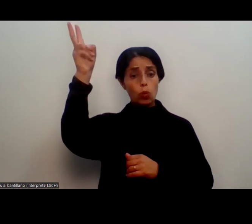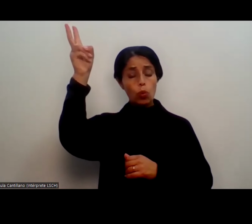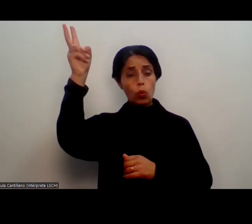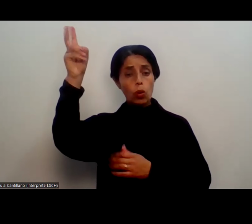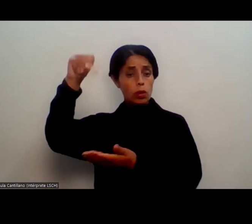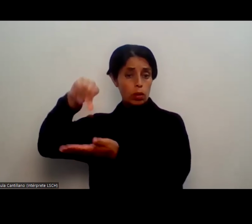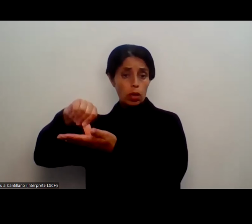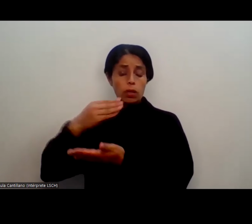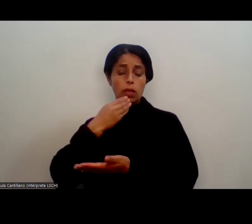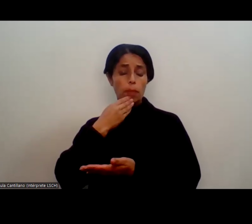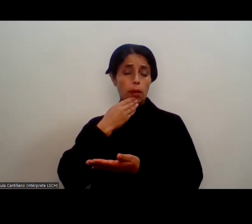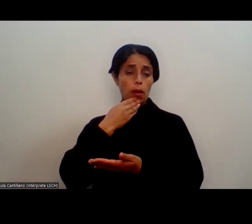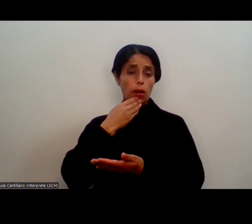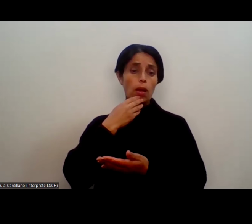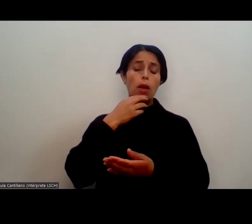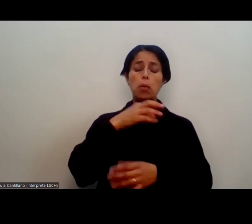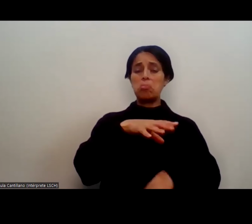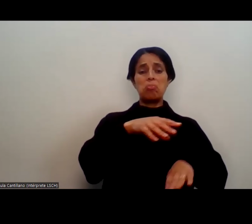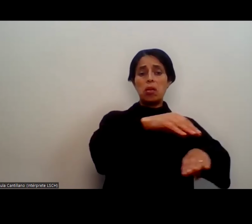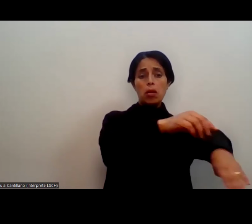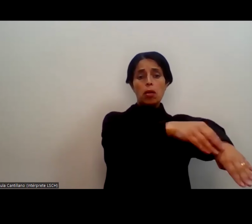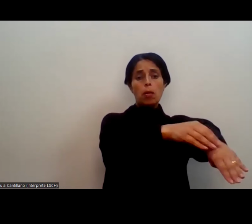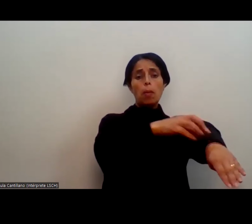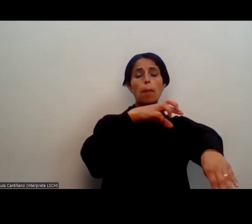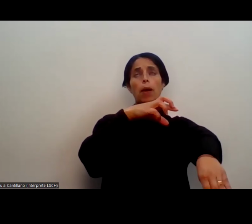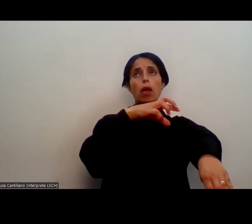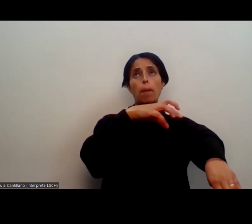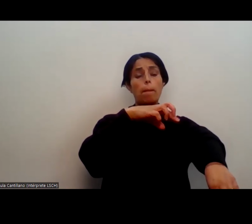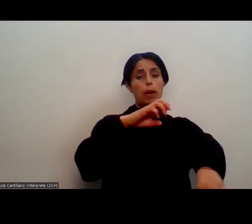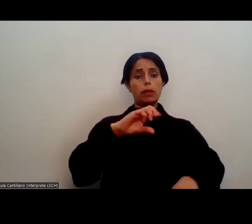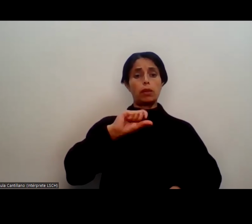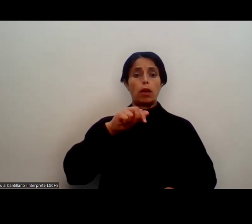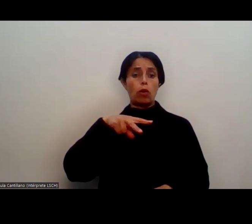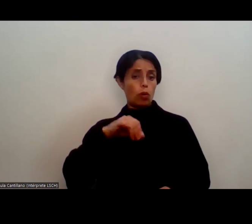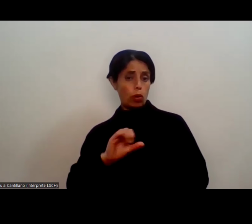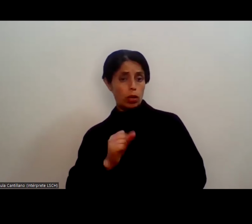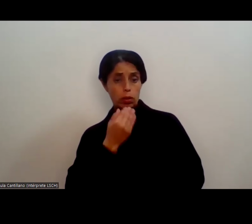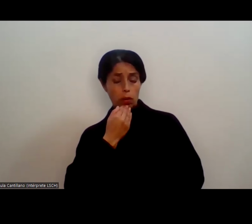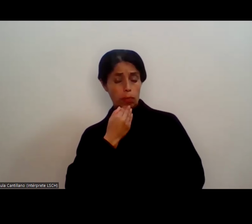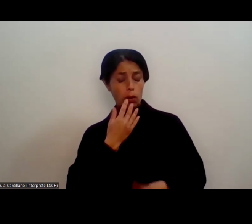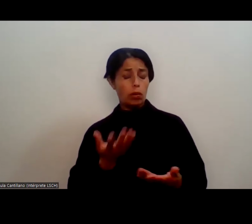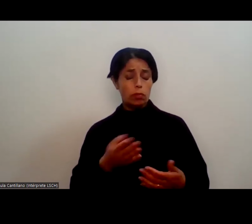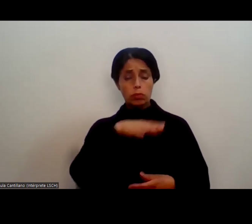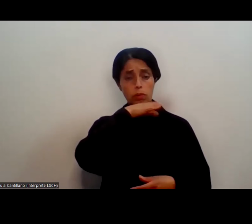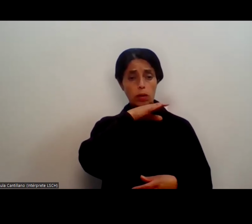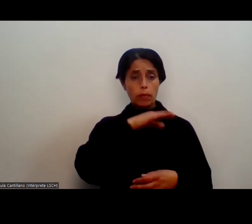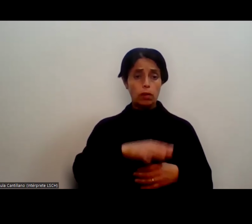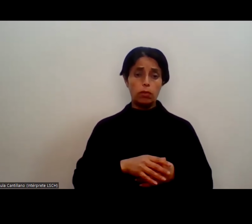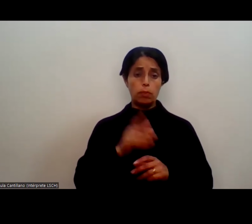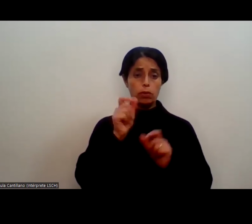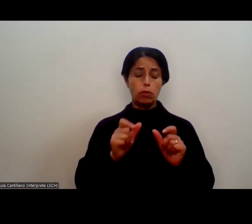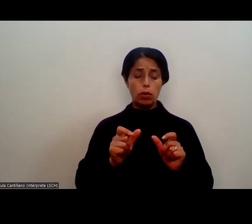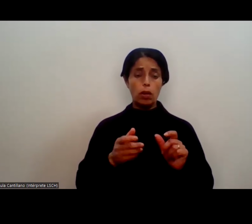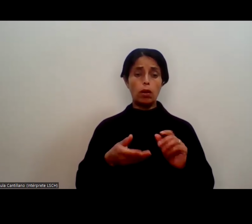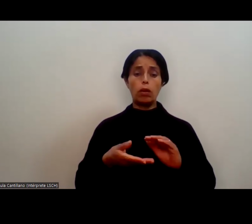hasta la Patagonia. Mm, Ya ahora vamos sabiendo que los diaguitas también, ¿no? Tenían